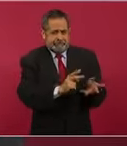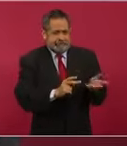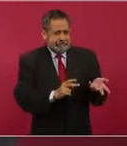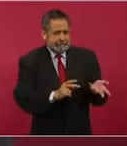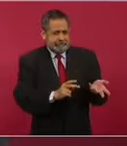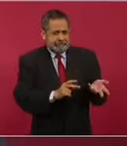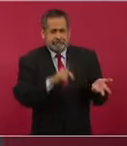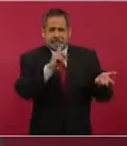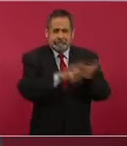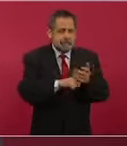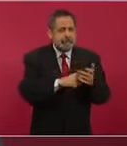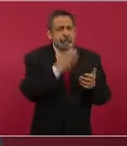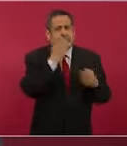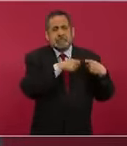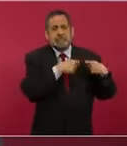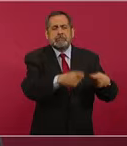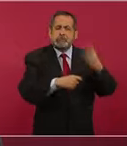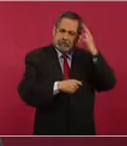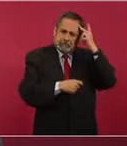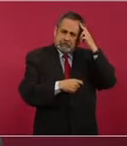Son porfiristas.